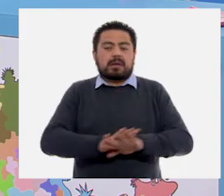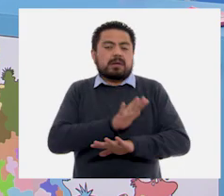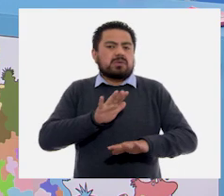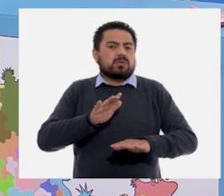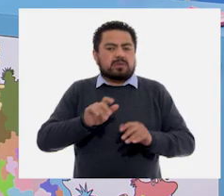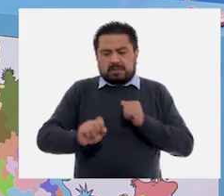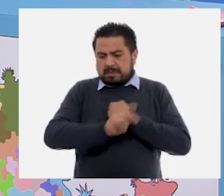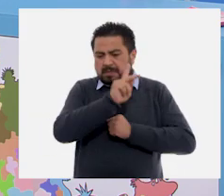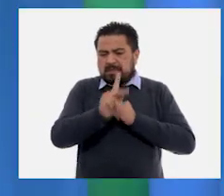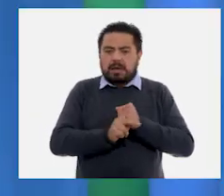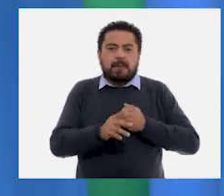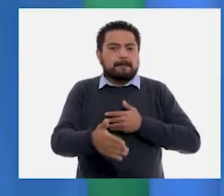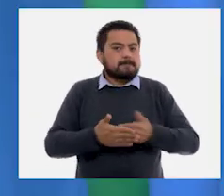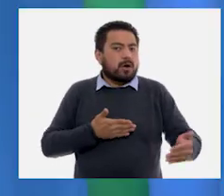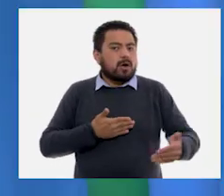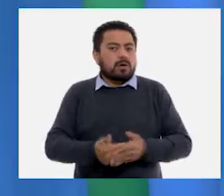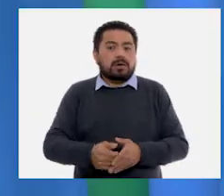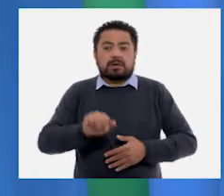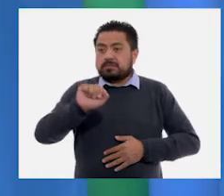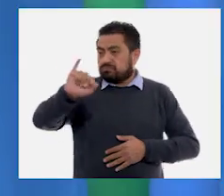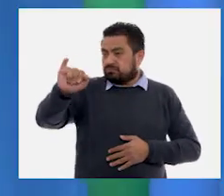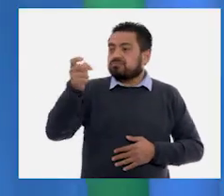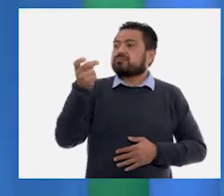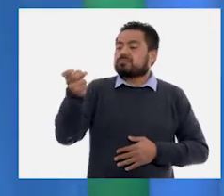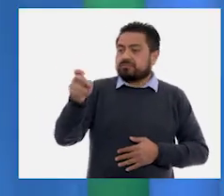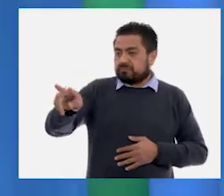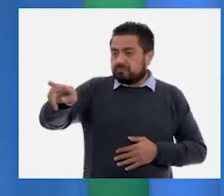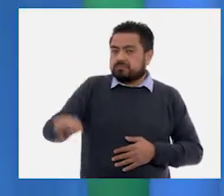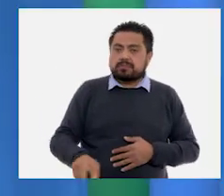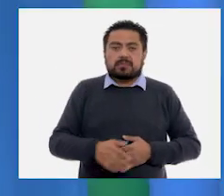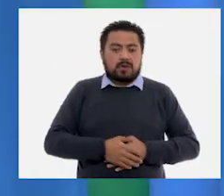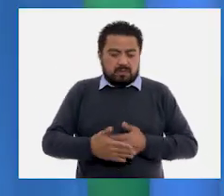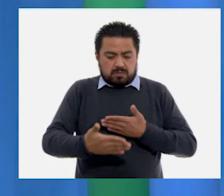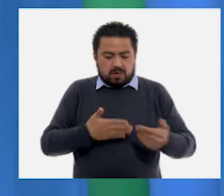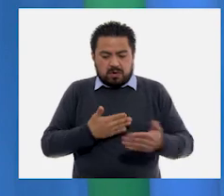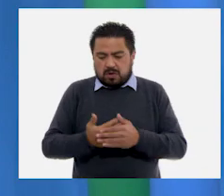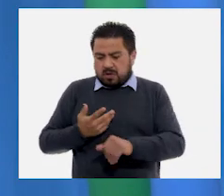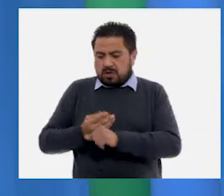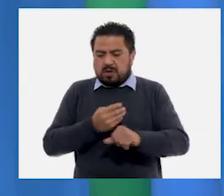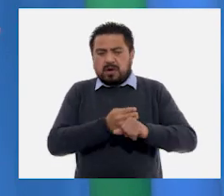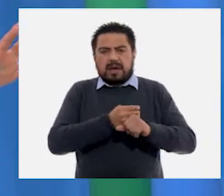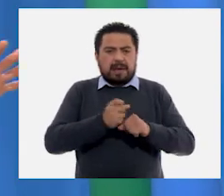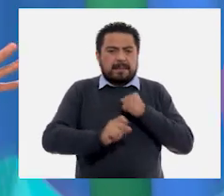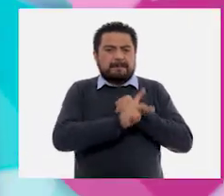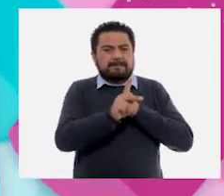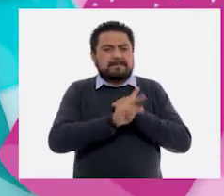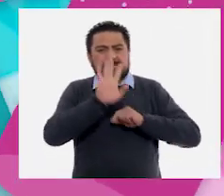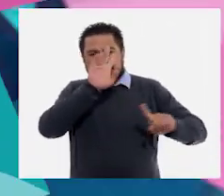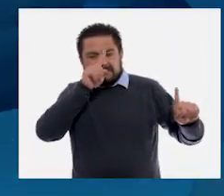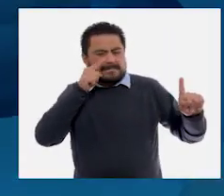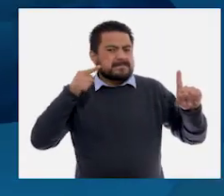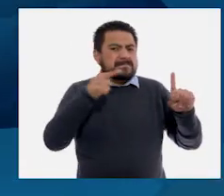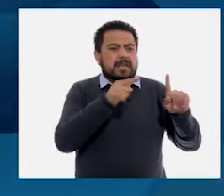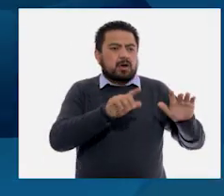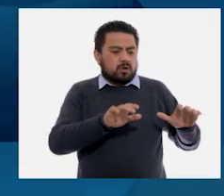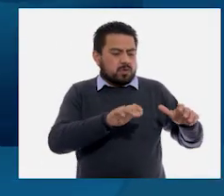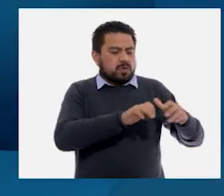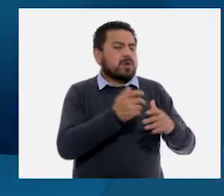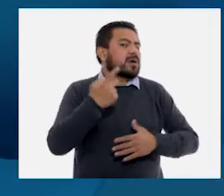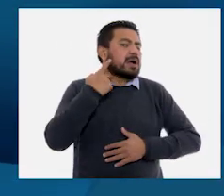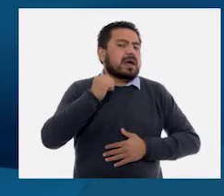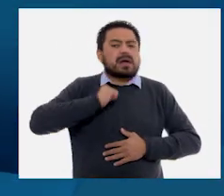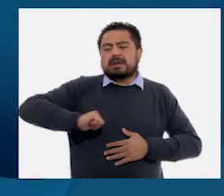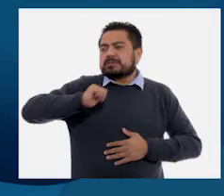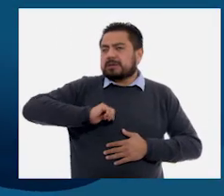nación moderna. Exactamente, Larisa. Modernizar el país fue el objetivo principal de los liberales desde los tiempos de